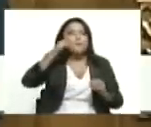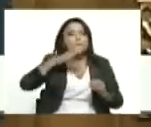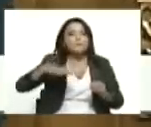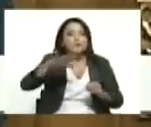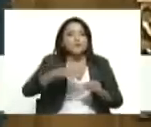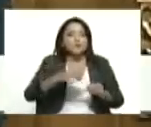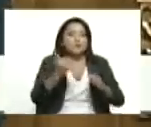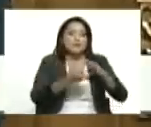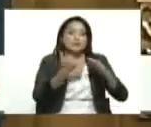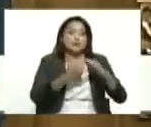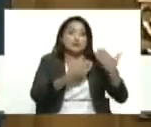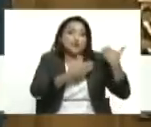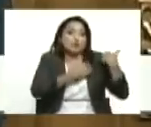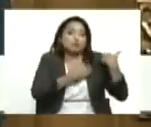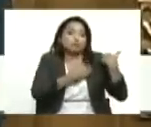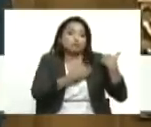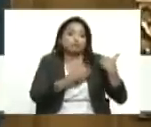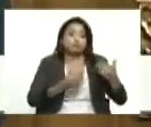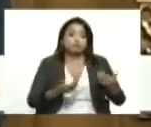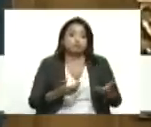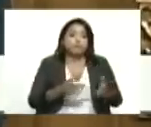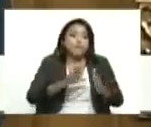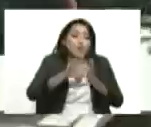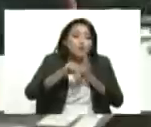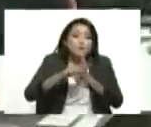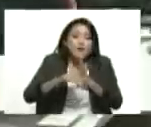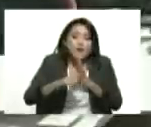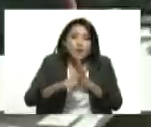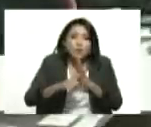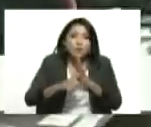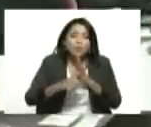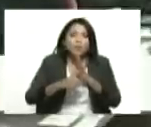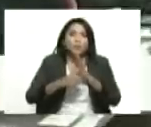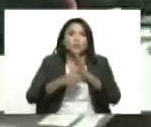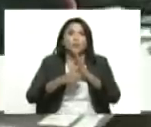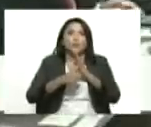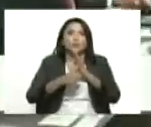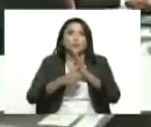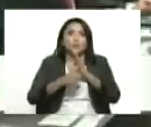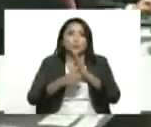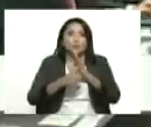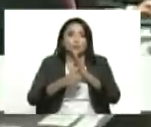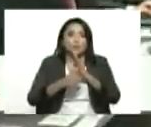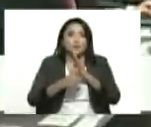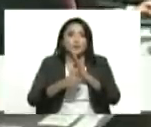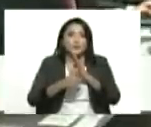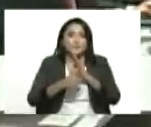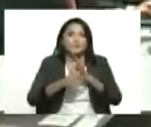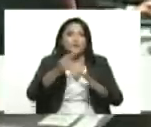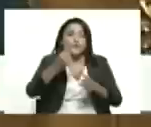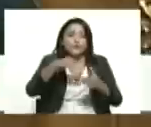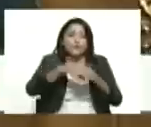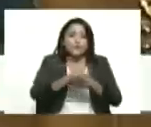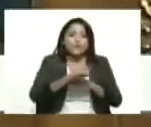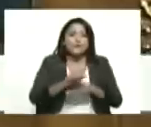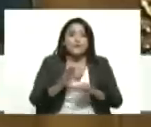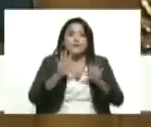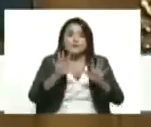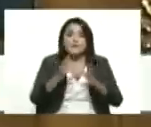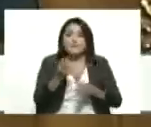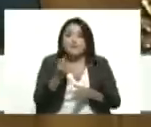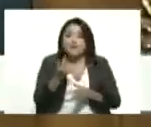en juicio sumario de haber malversado o tomado para sí de los fondos públicos de 10 pesos para